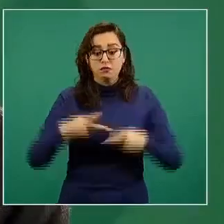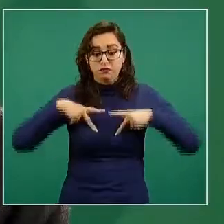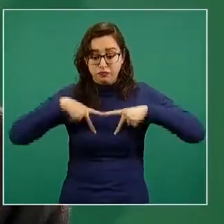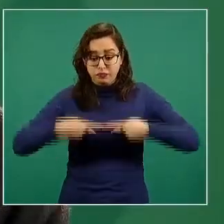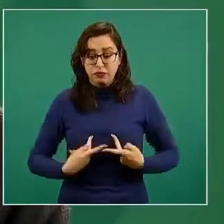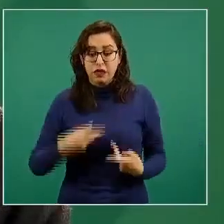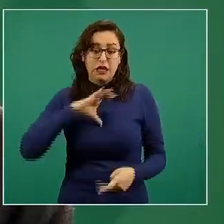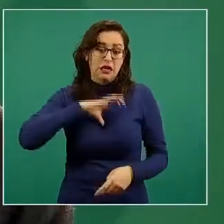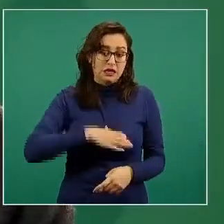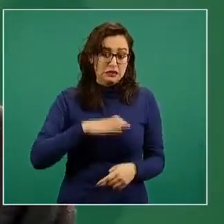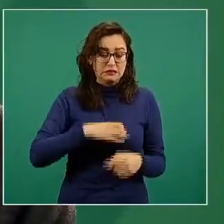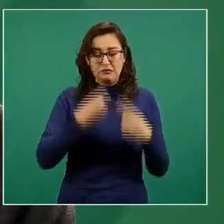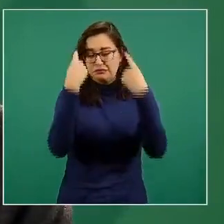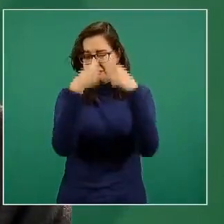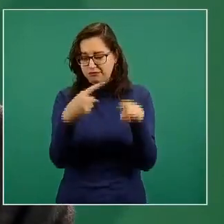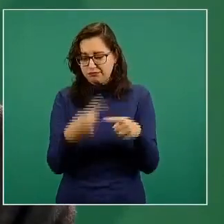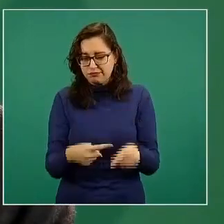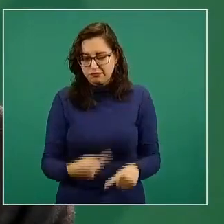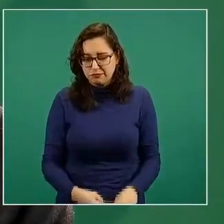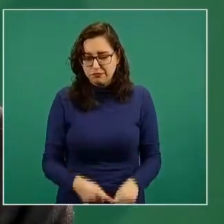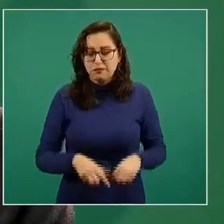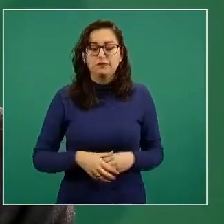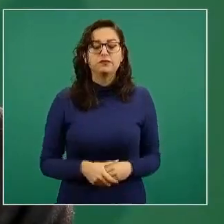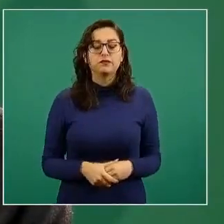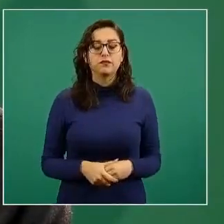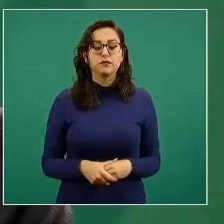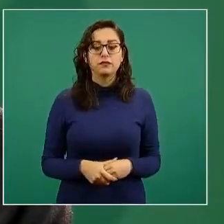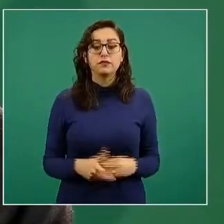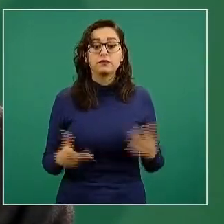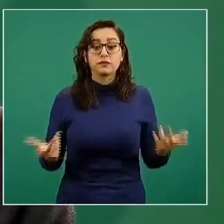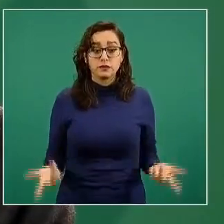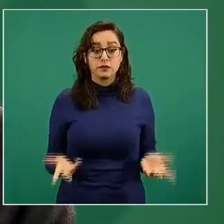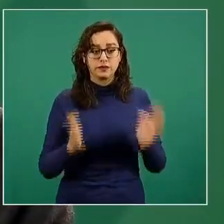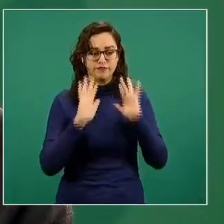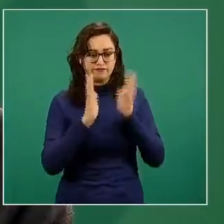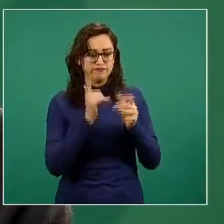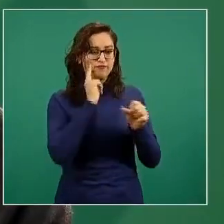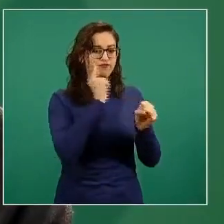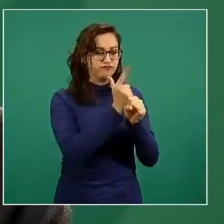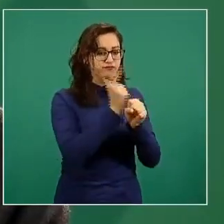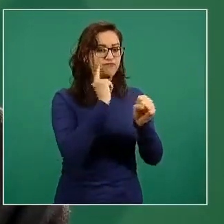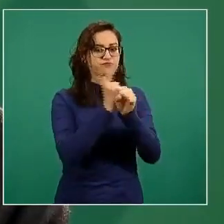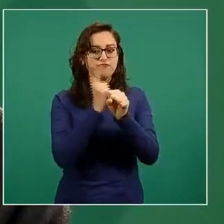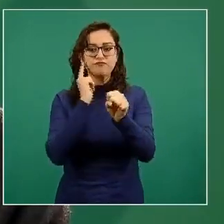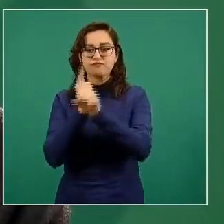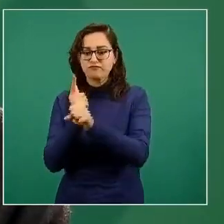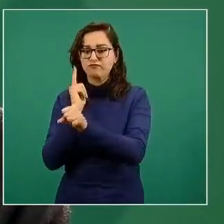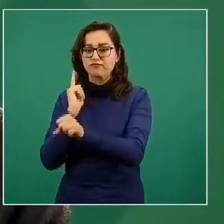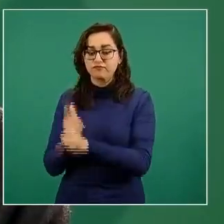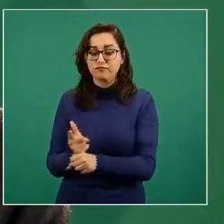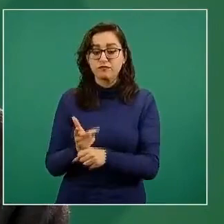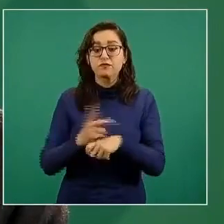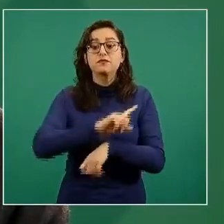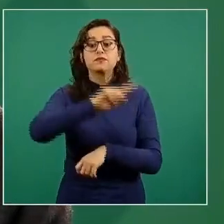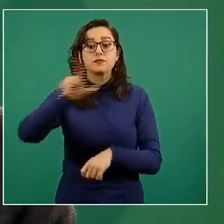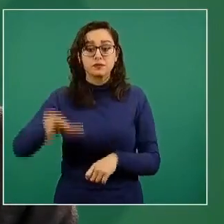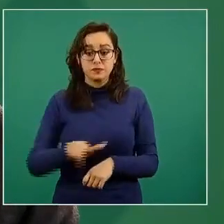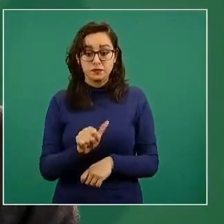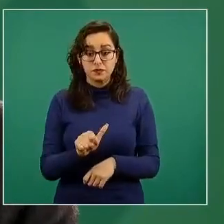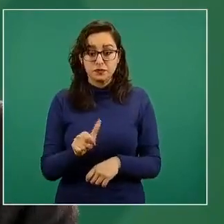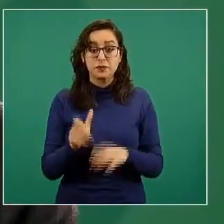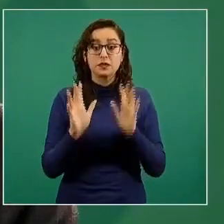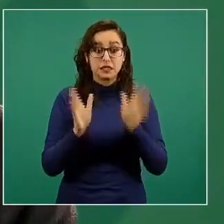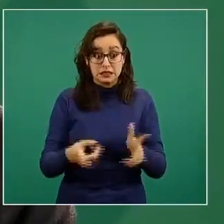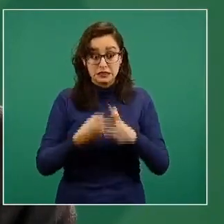inmunosupresión, cáncer, etcétera. Una vez que se identifican las personas vulnerables, también interesa detectar a las personas que